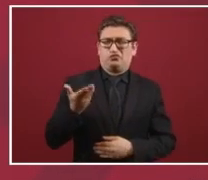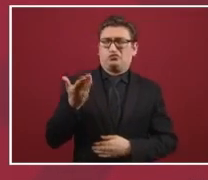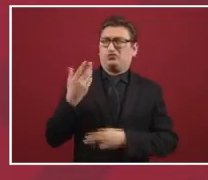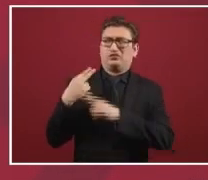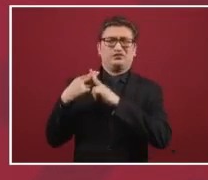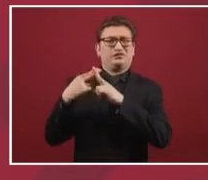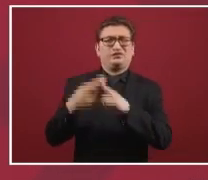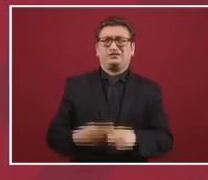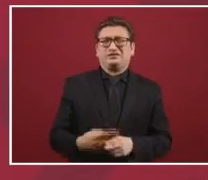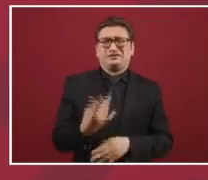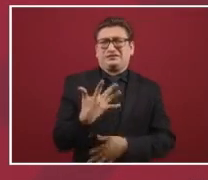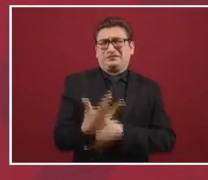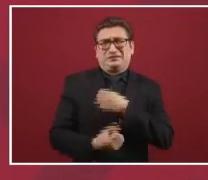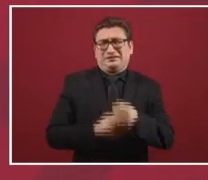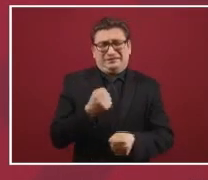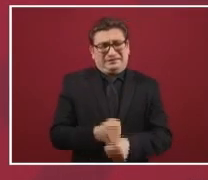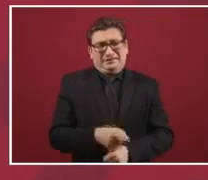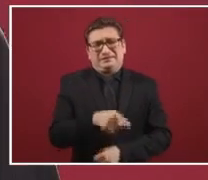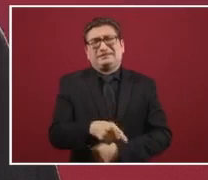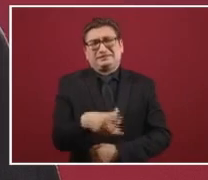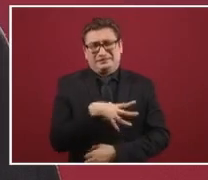más de 50 años,